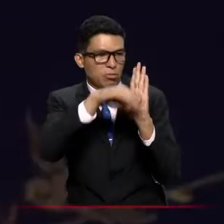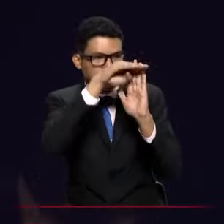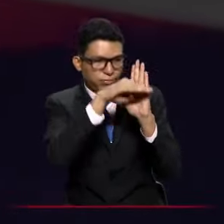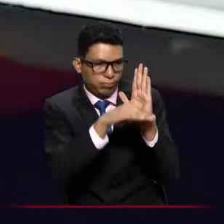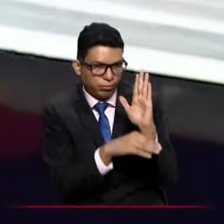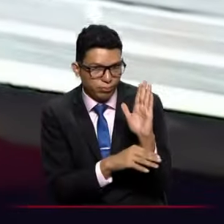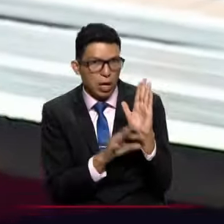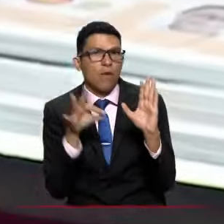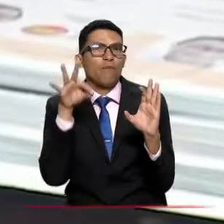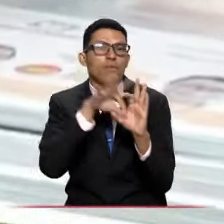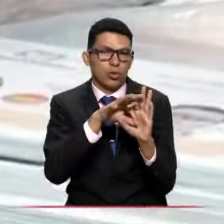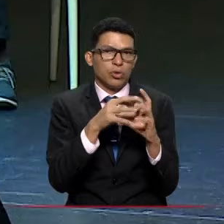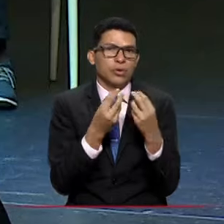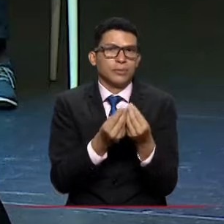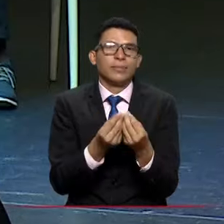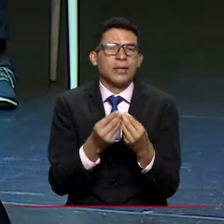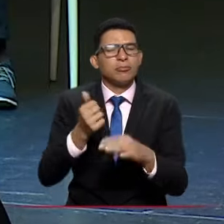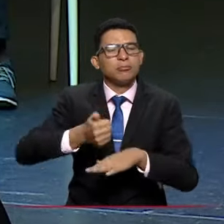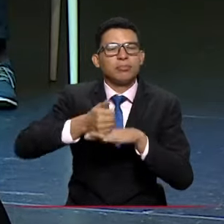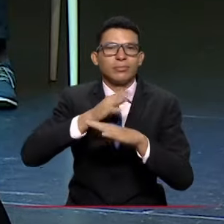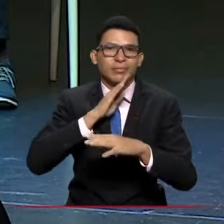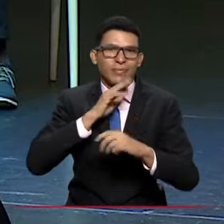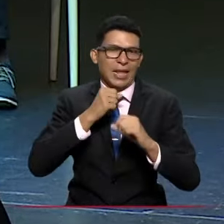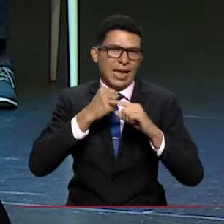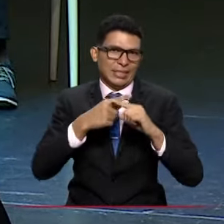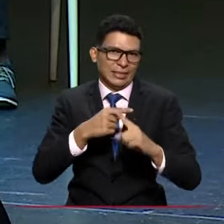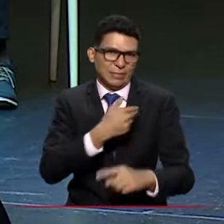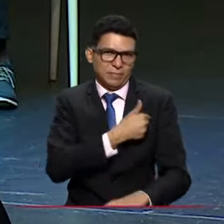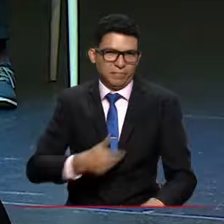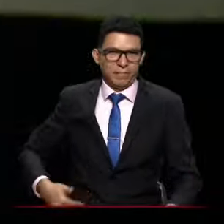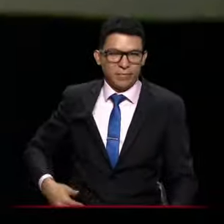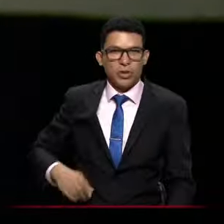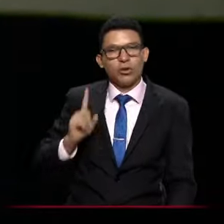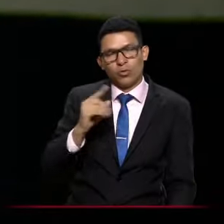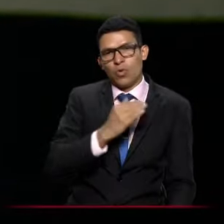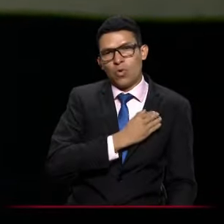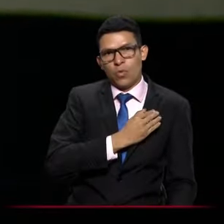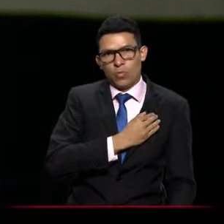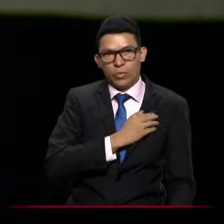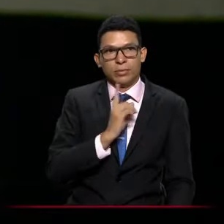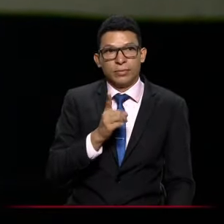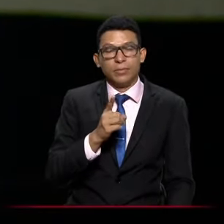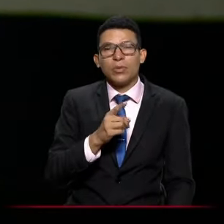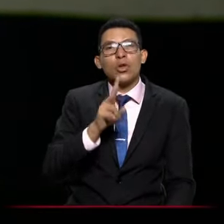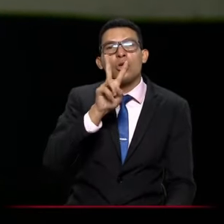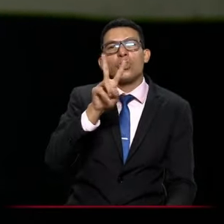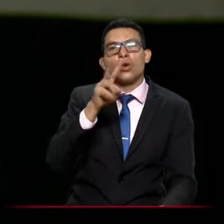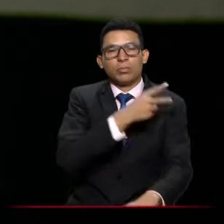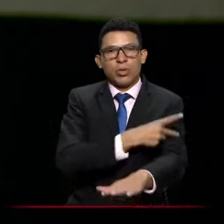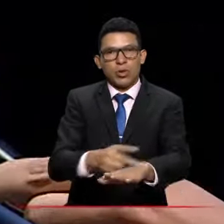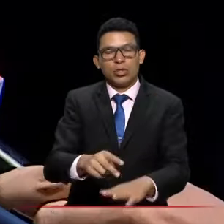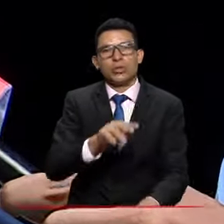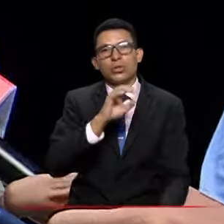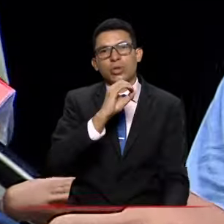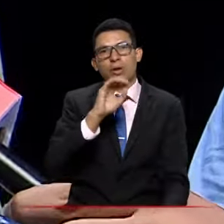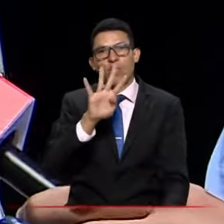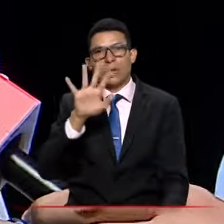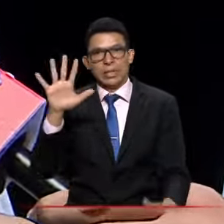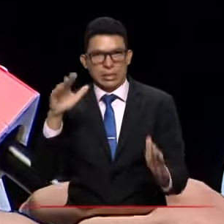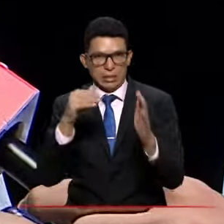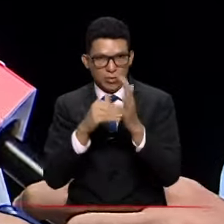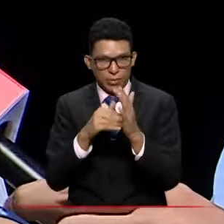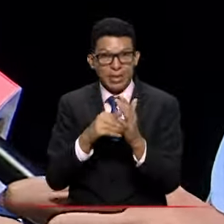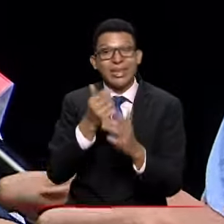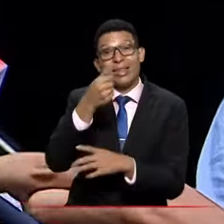cerrada, encabezada por el expresidente Álvaro Uribe, y obtuvo 2.045.000 votos que le dieron derecho a